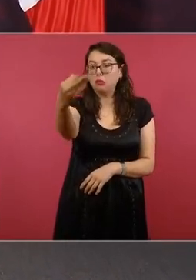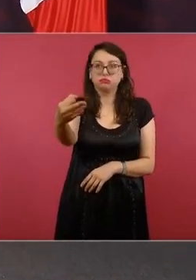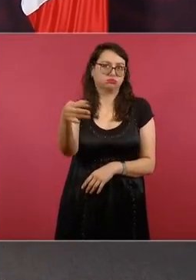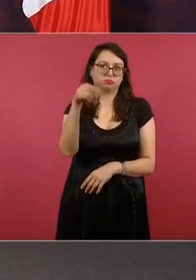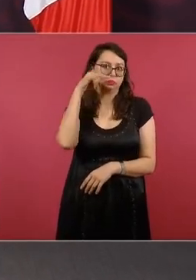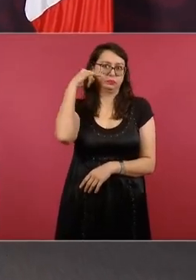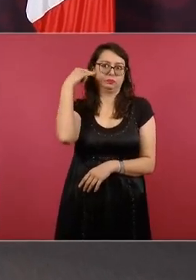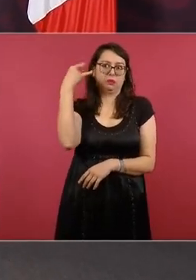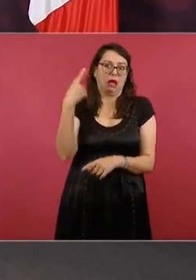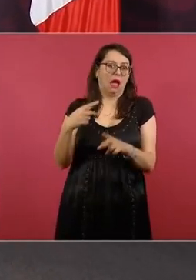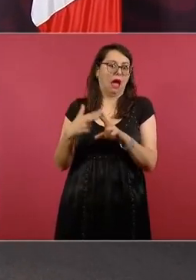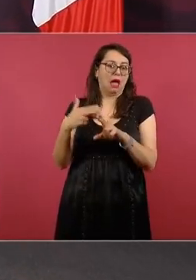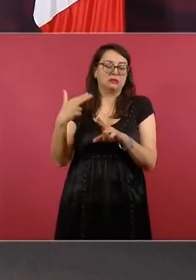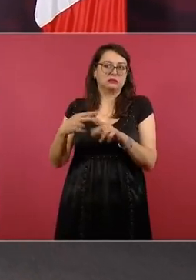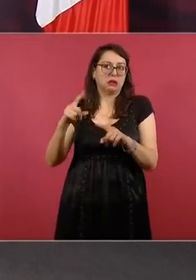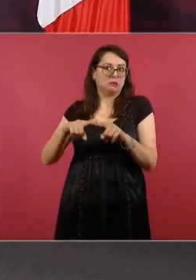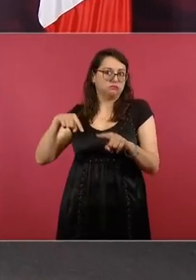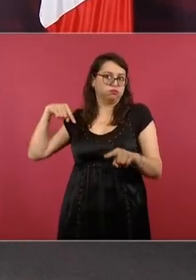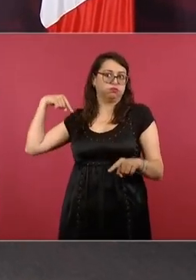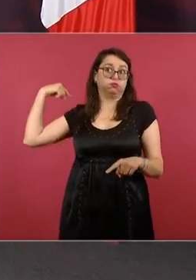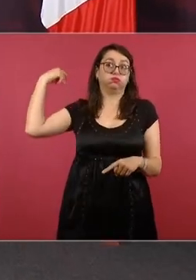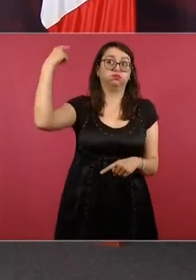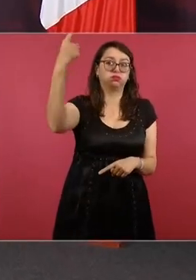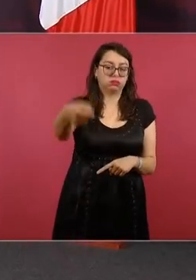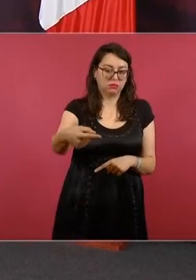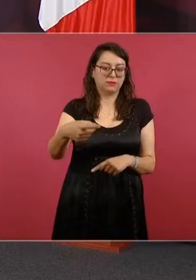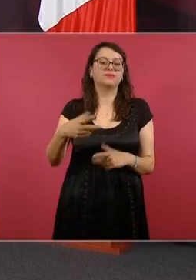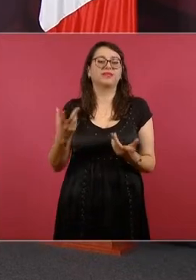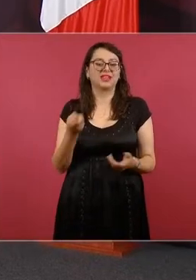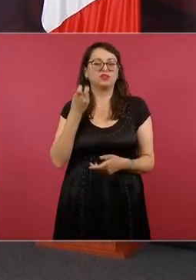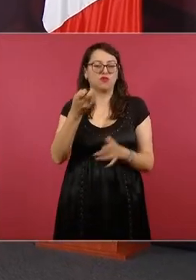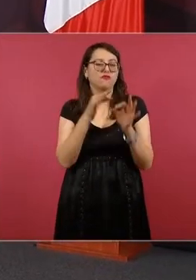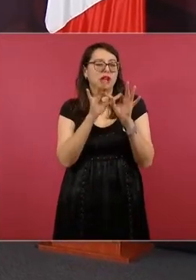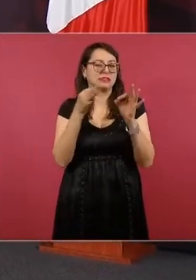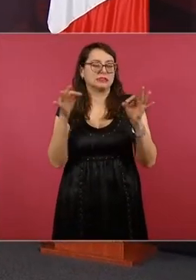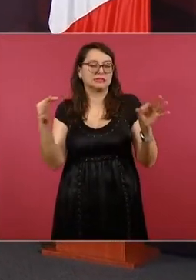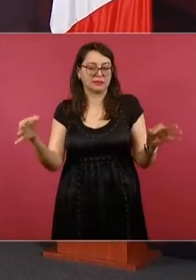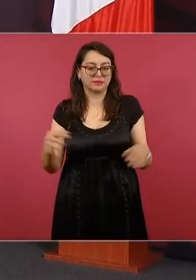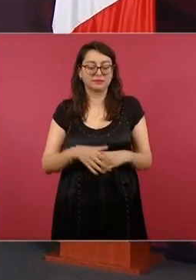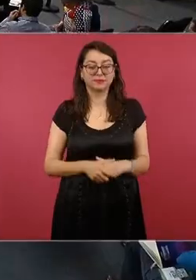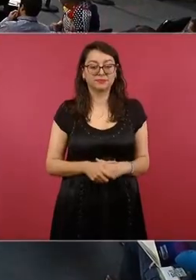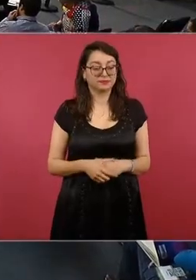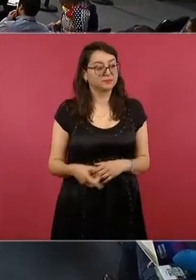y todo, por la ciencia. Y muchas gracias, ¿eh?